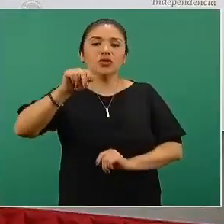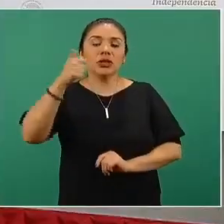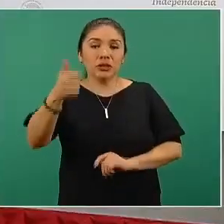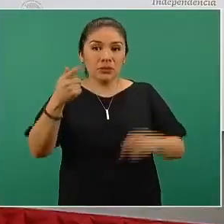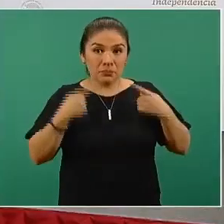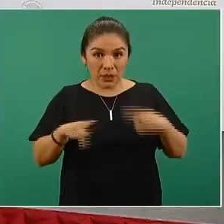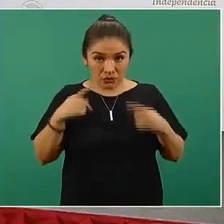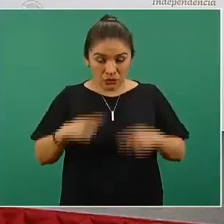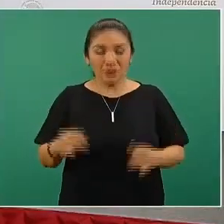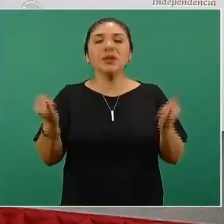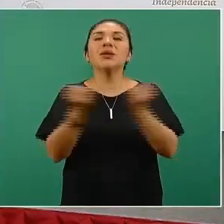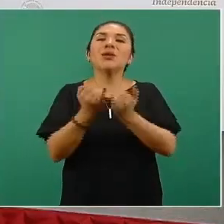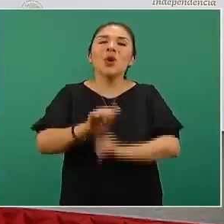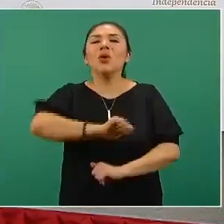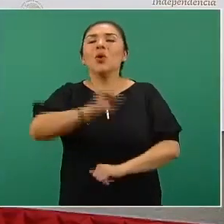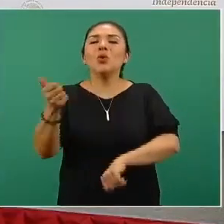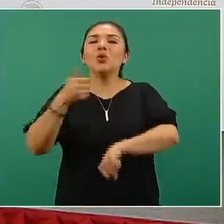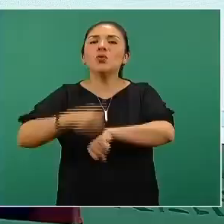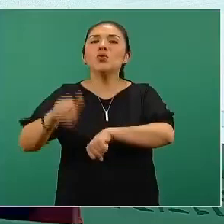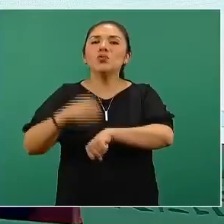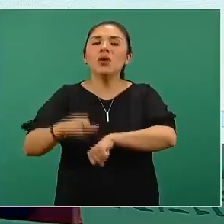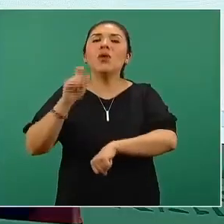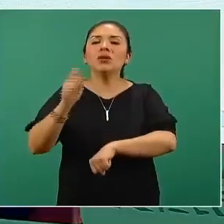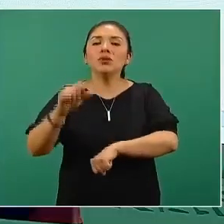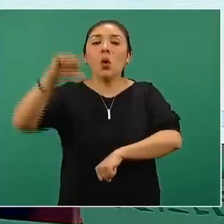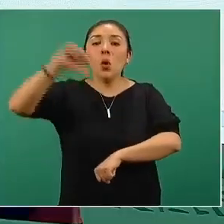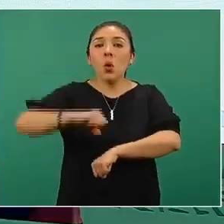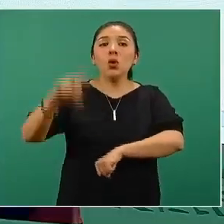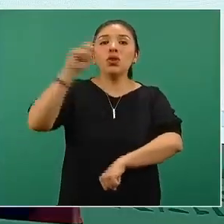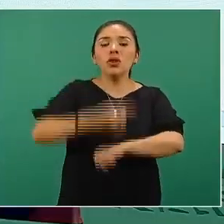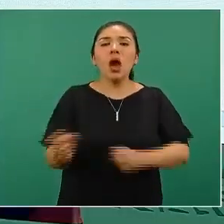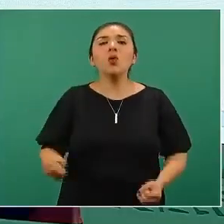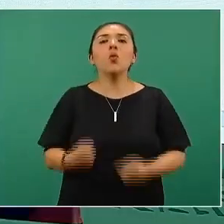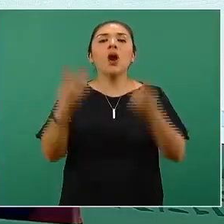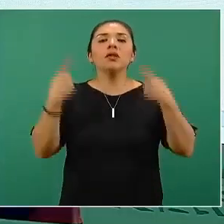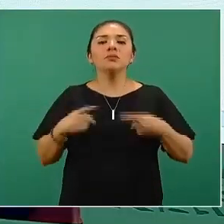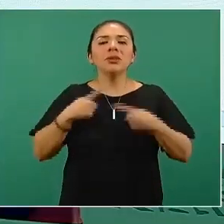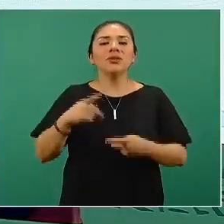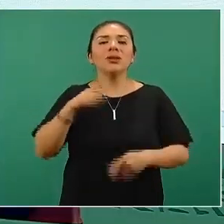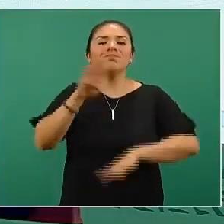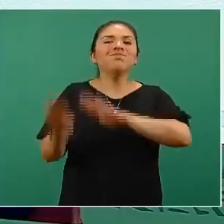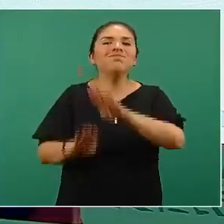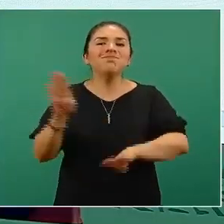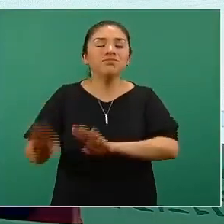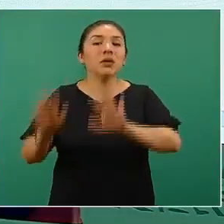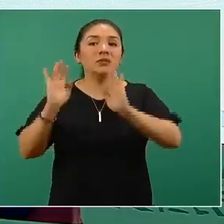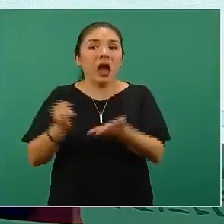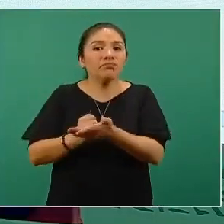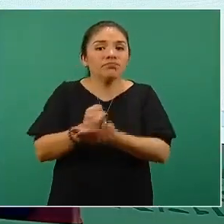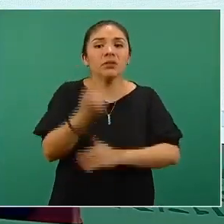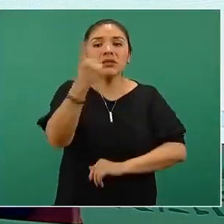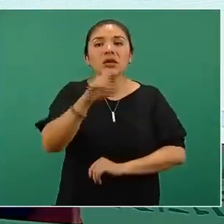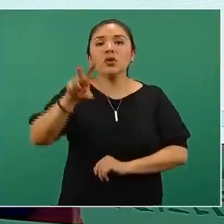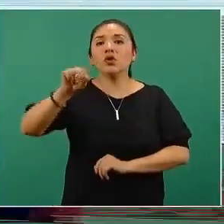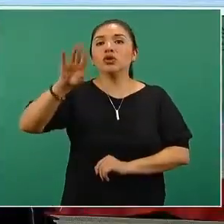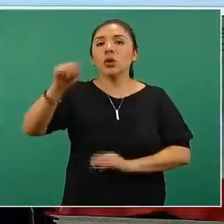1.660.786, y también el número actualizado al día de hoy de las defunciones confirmadas,